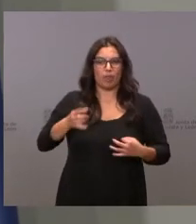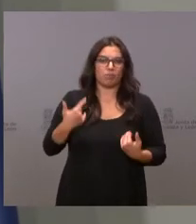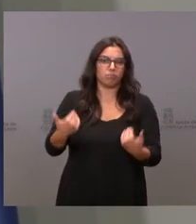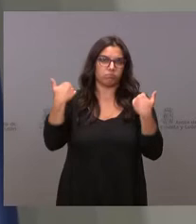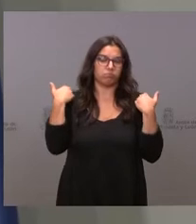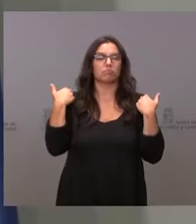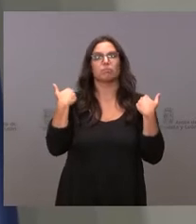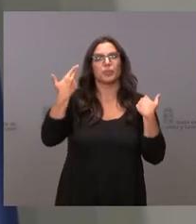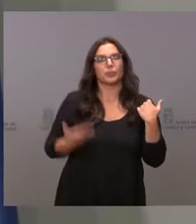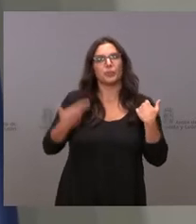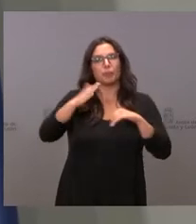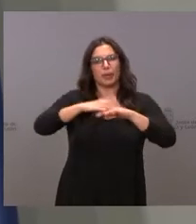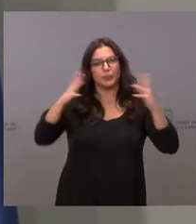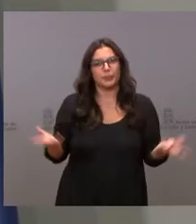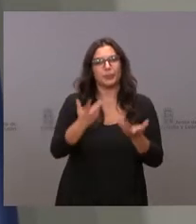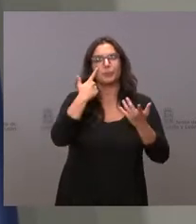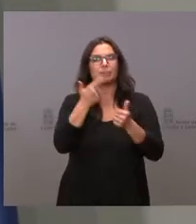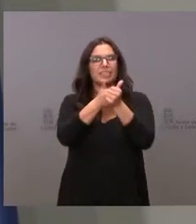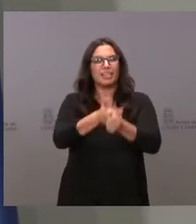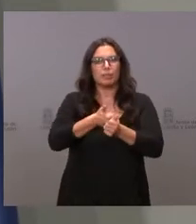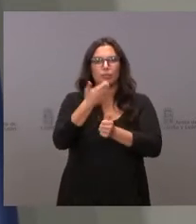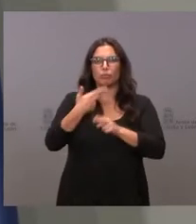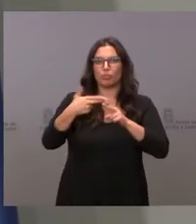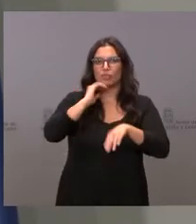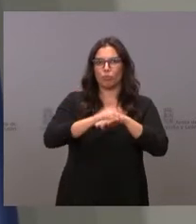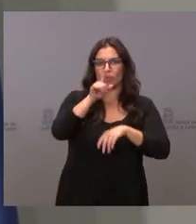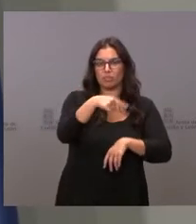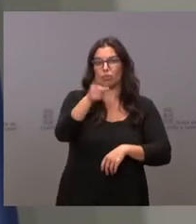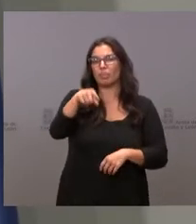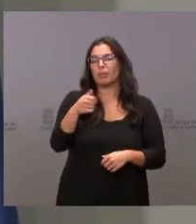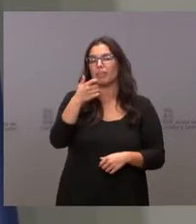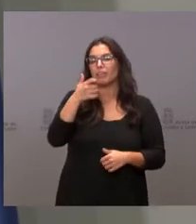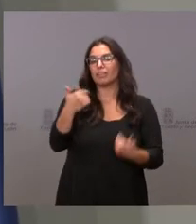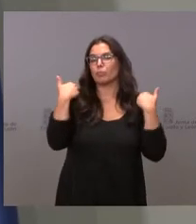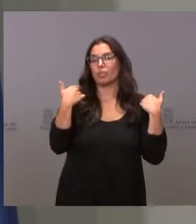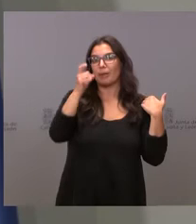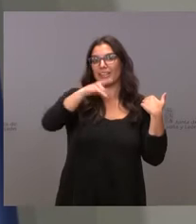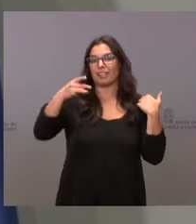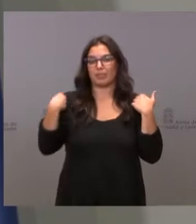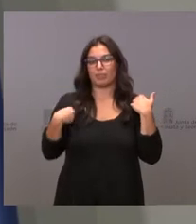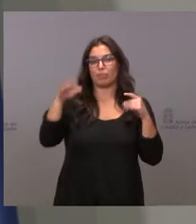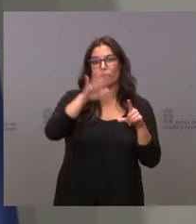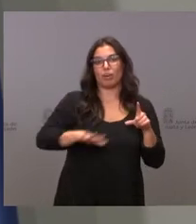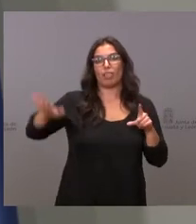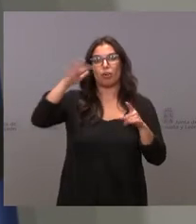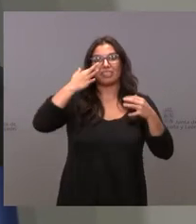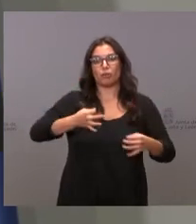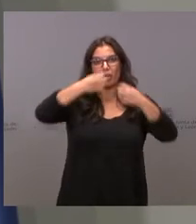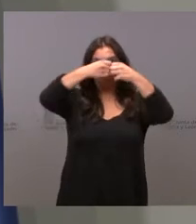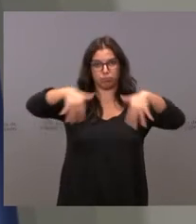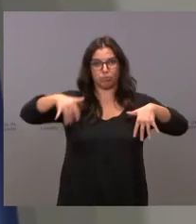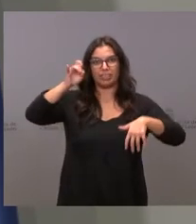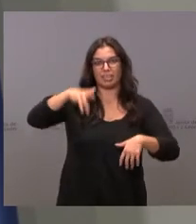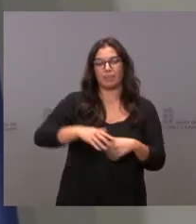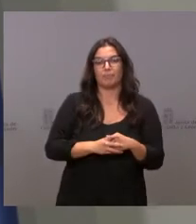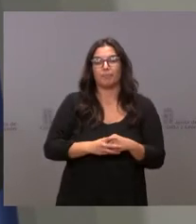fundamental de impulso y seguimiento de estas políticas y quiénes son responsables en el Esquema Nacional de Seguridad. Se definen también